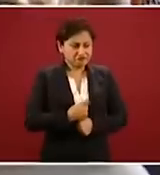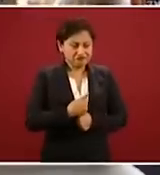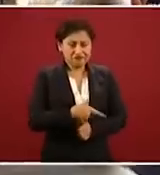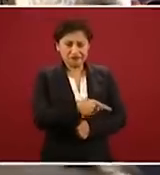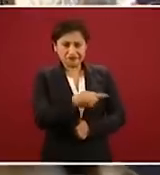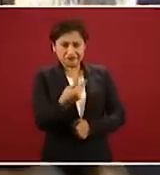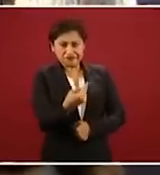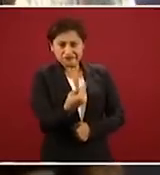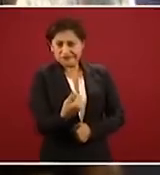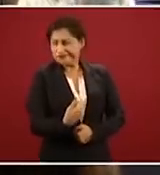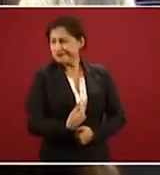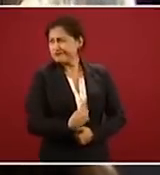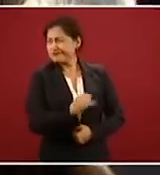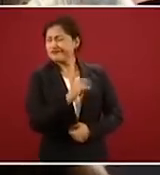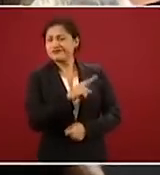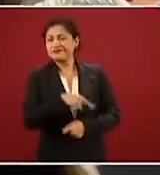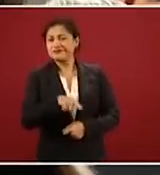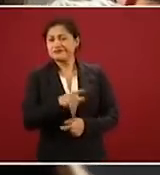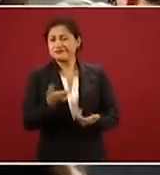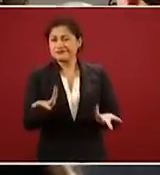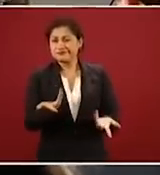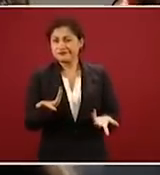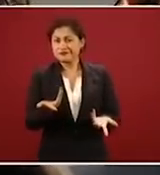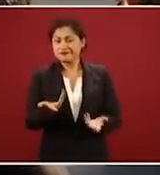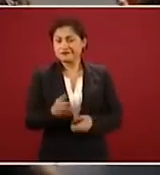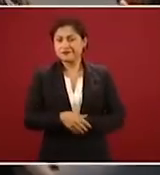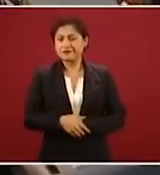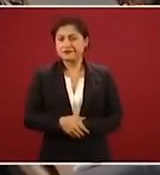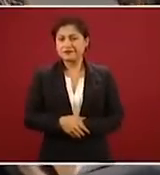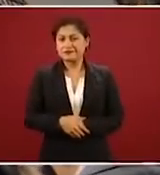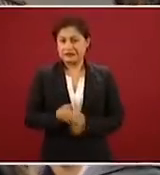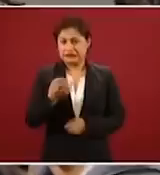de nosotros, y no solo